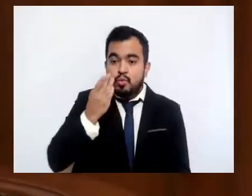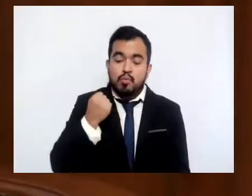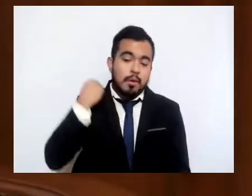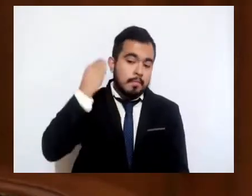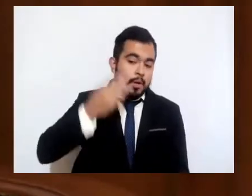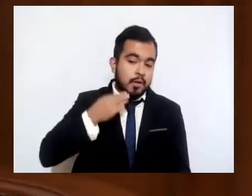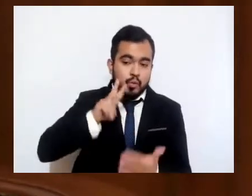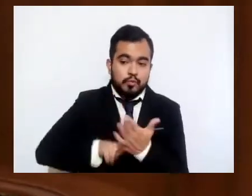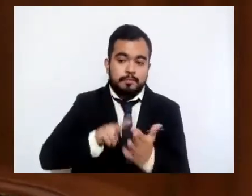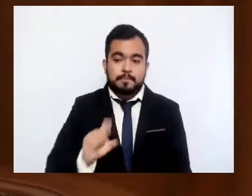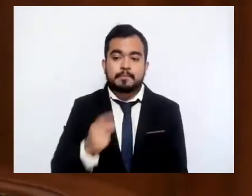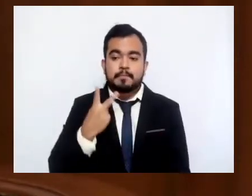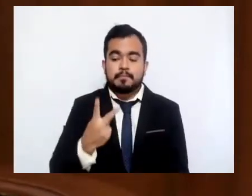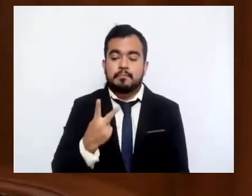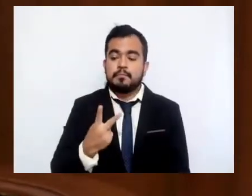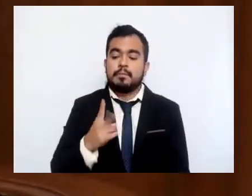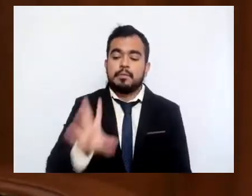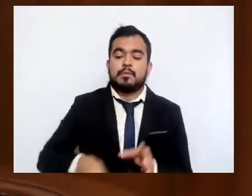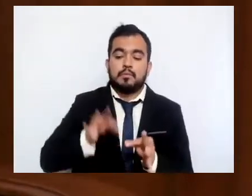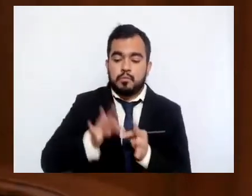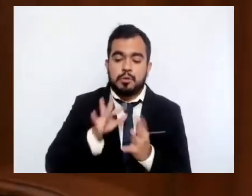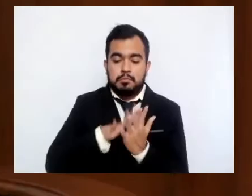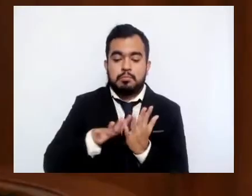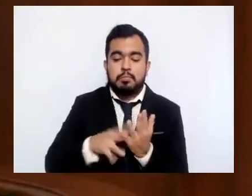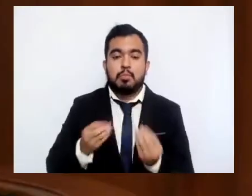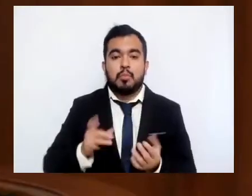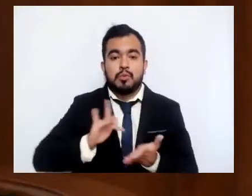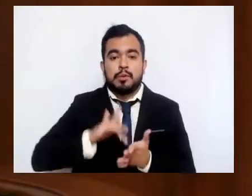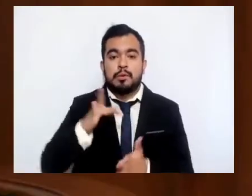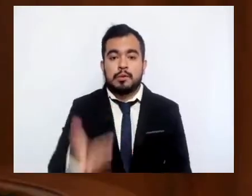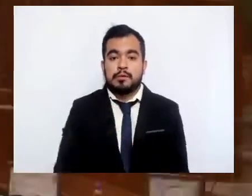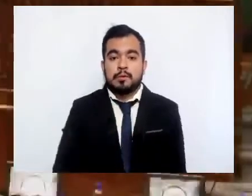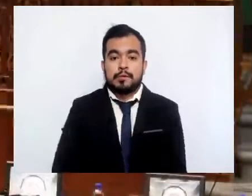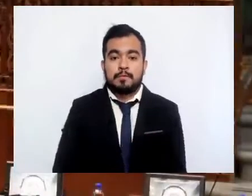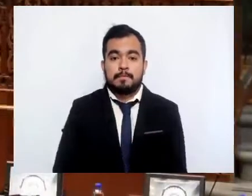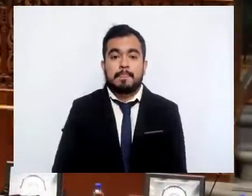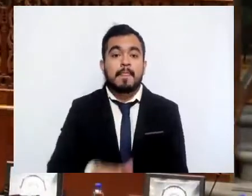cuanto. Muchas gracias. Gracias, diputada María de los Ángeles.